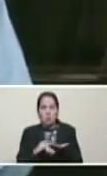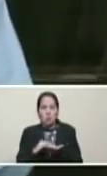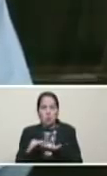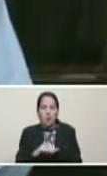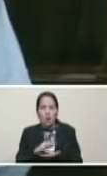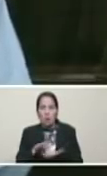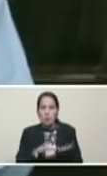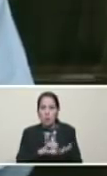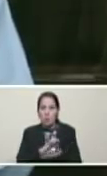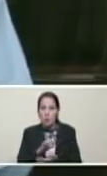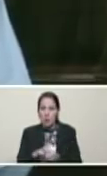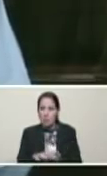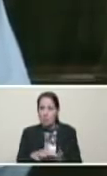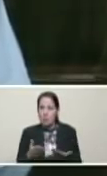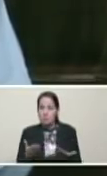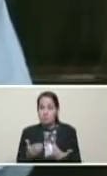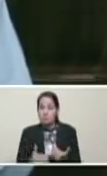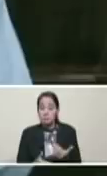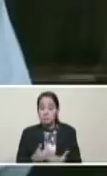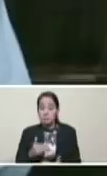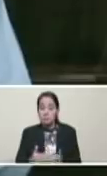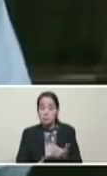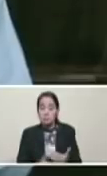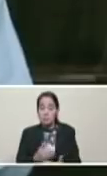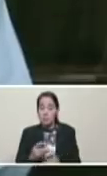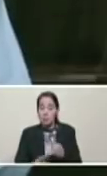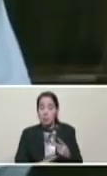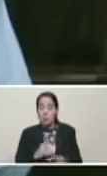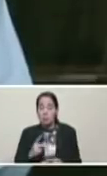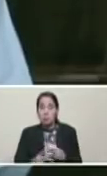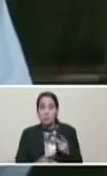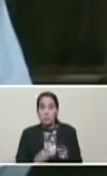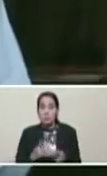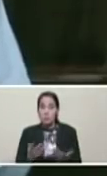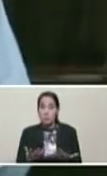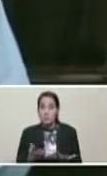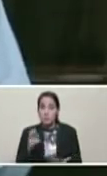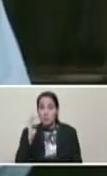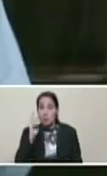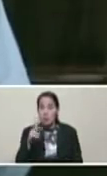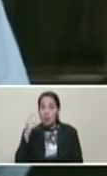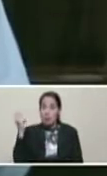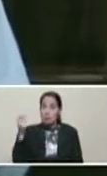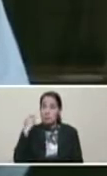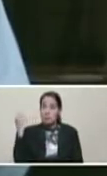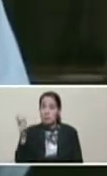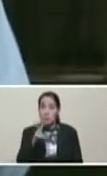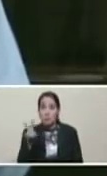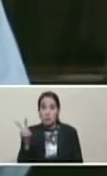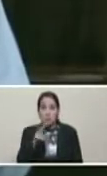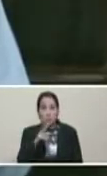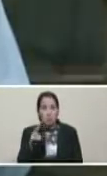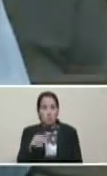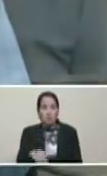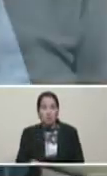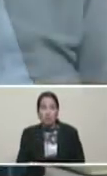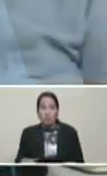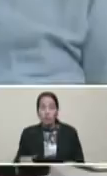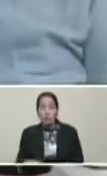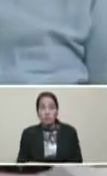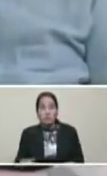problemas por el avance productivo y fíjense ustedes en el llano venezolano esfuerzos gigantescos